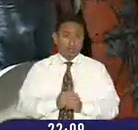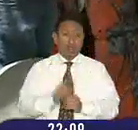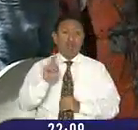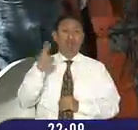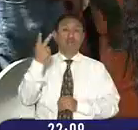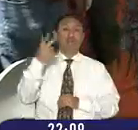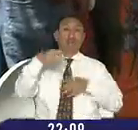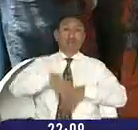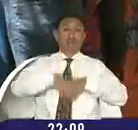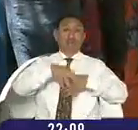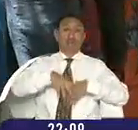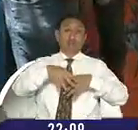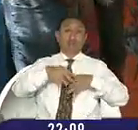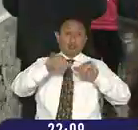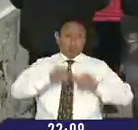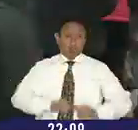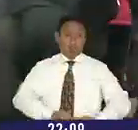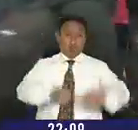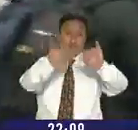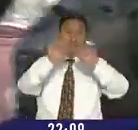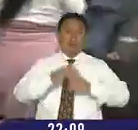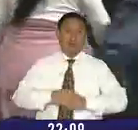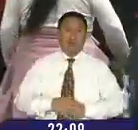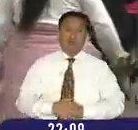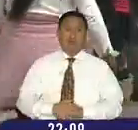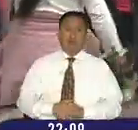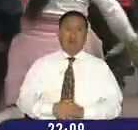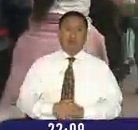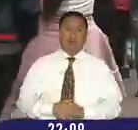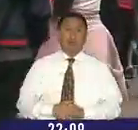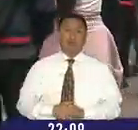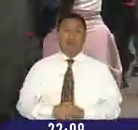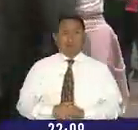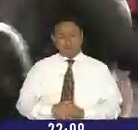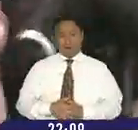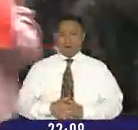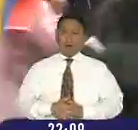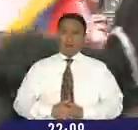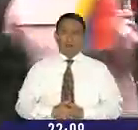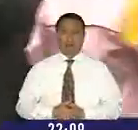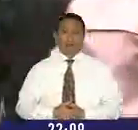etapa del paro nacional indefinido. En Quito informó Adriana Rojas.